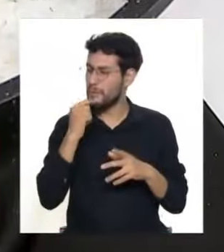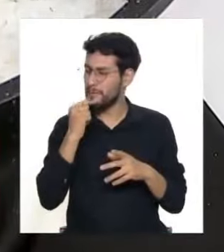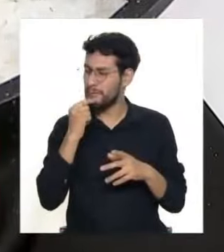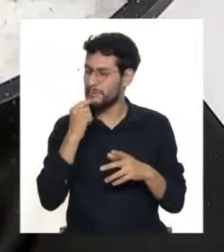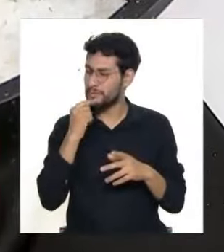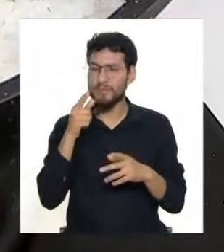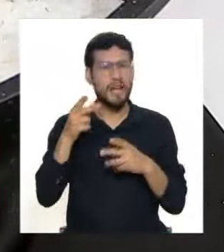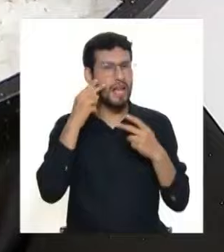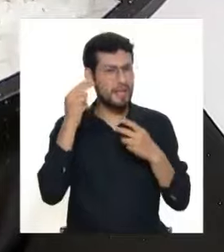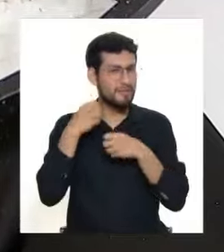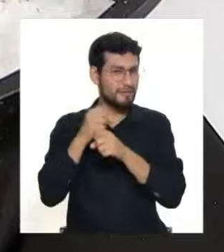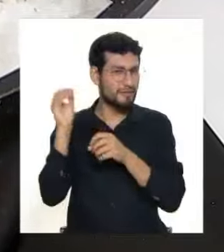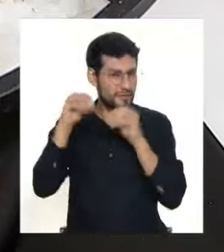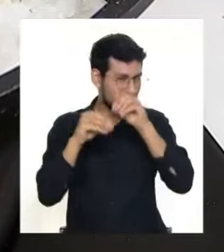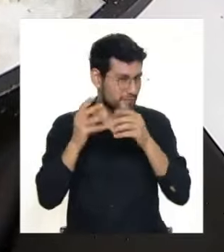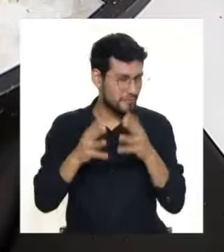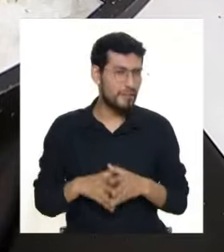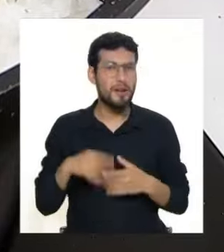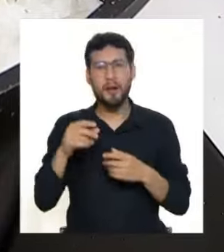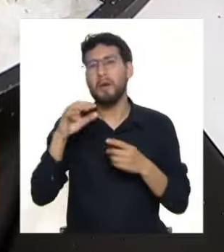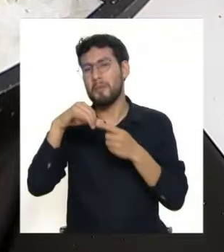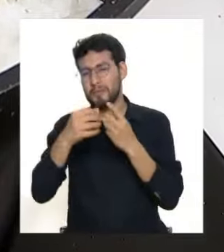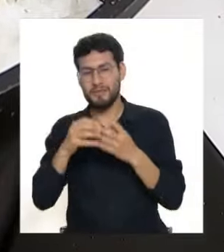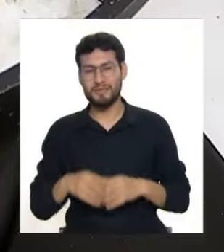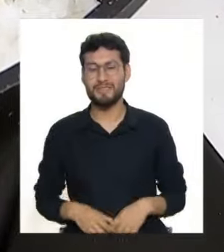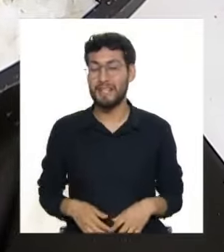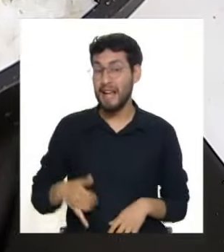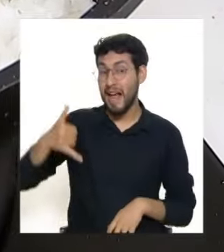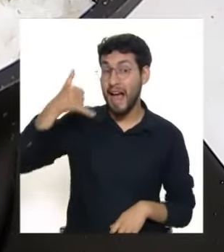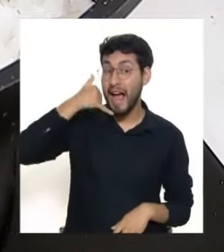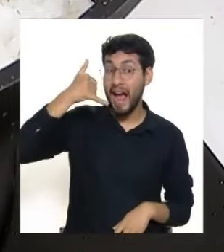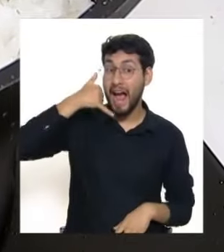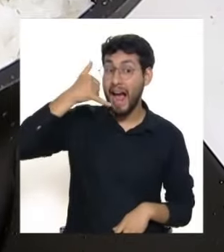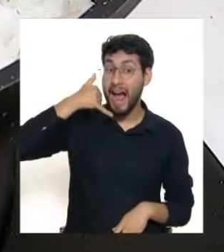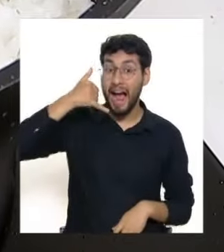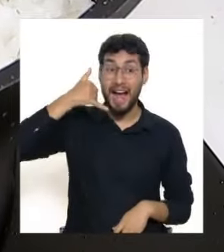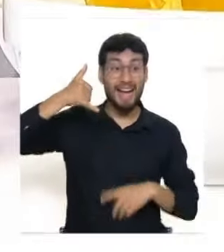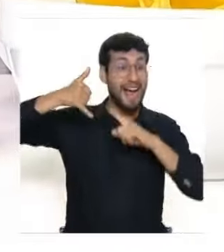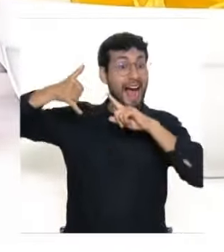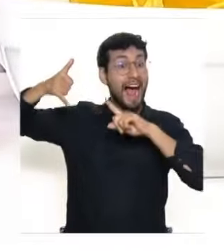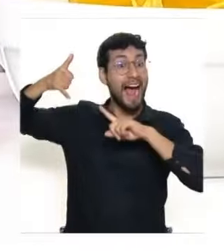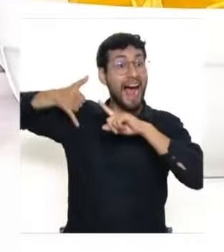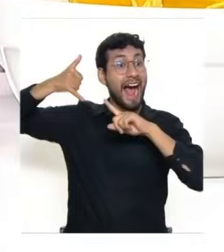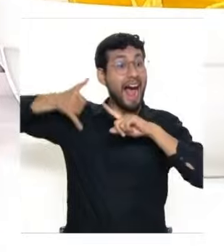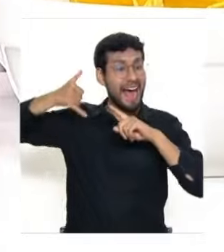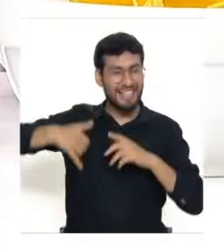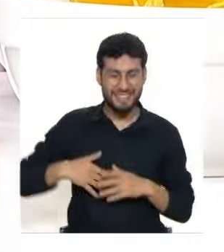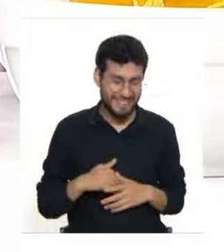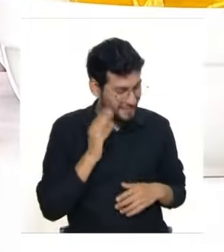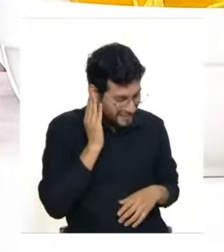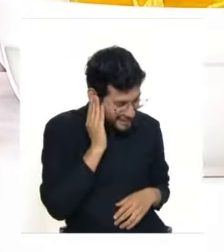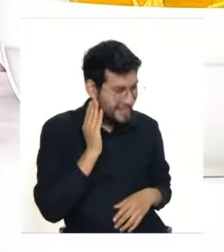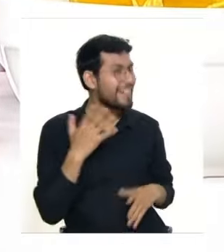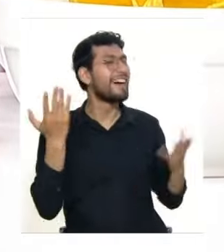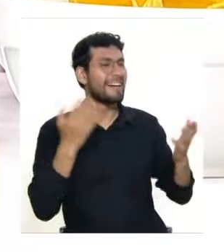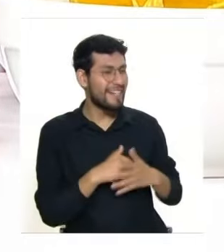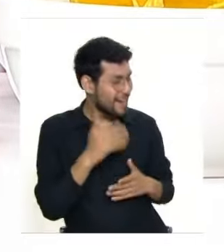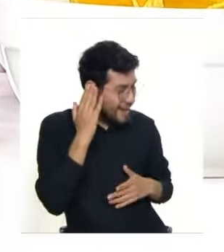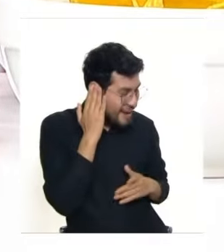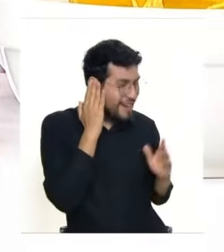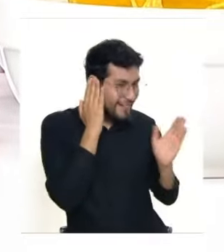sus cosas de la selva, pues, ¿no? Su plátano, que le ponen maíz y todo eso. Mauro, hay una llamada, ¿puedes contestar? ¡Aló, ñañita! ¡Aló,